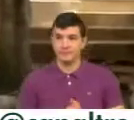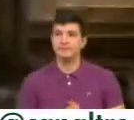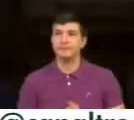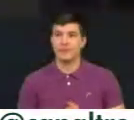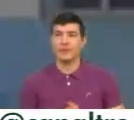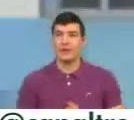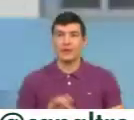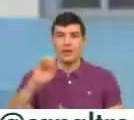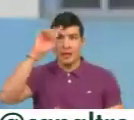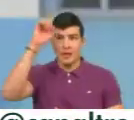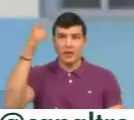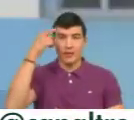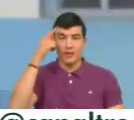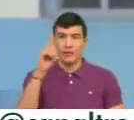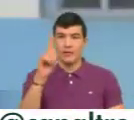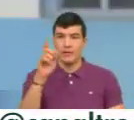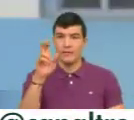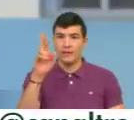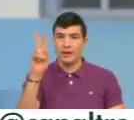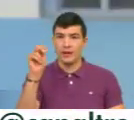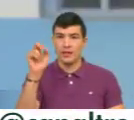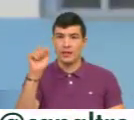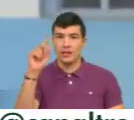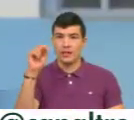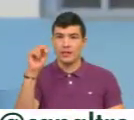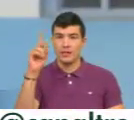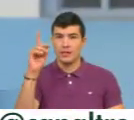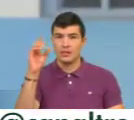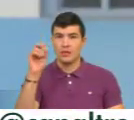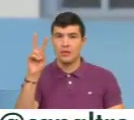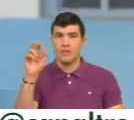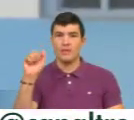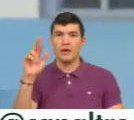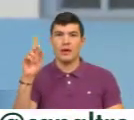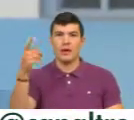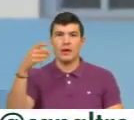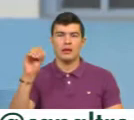En el gobierno de Fernando Vargas nos hablaron de